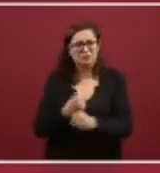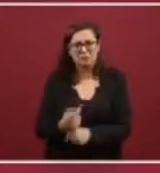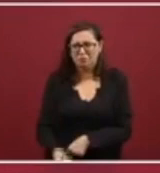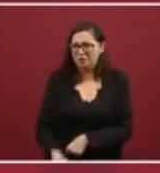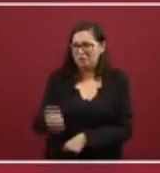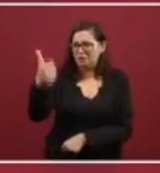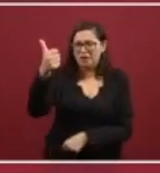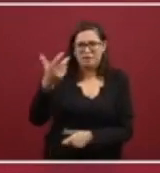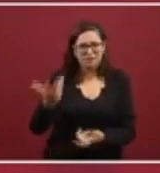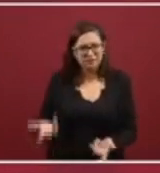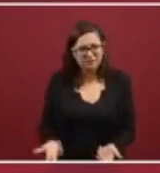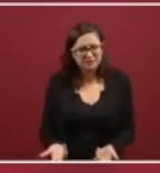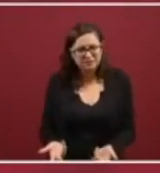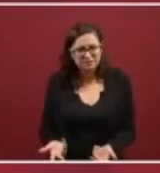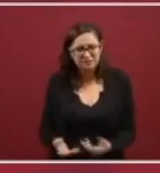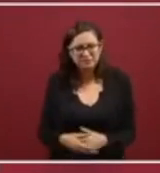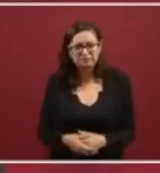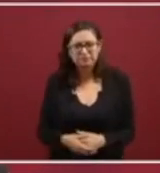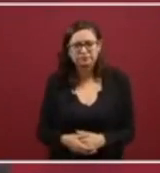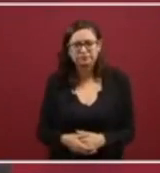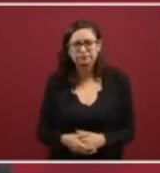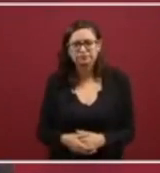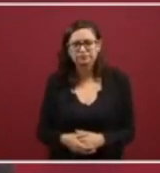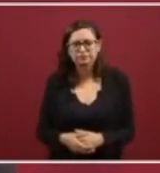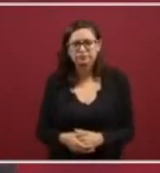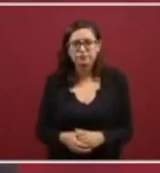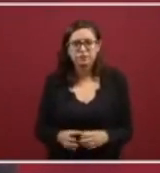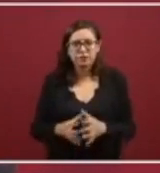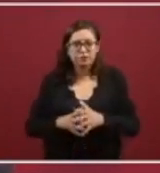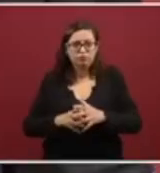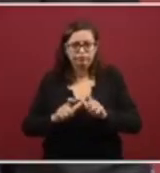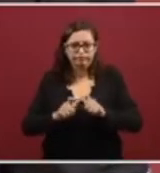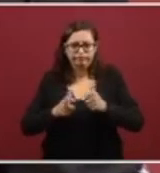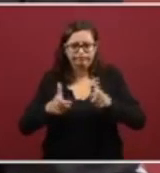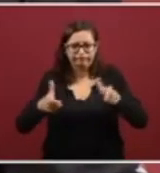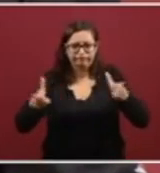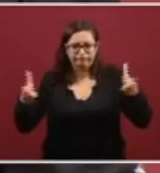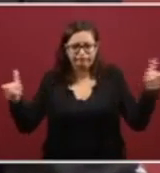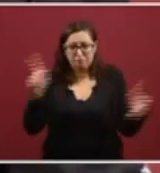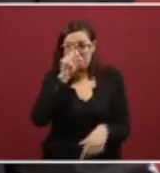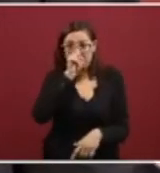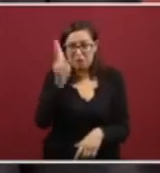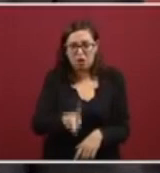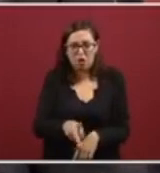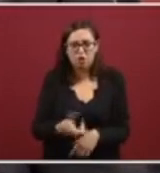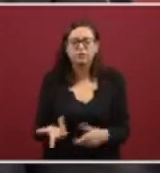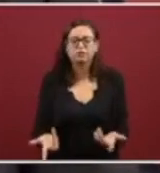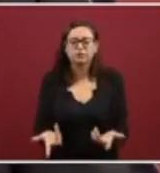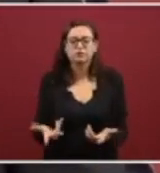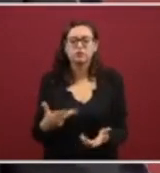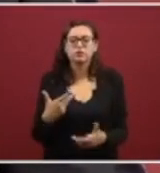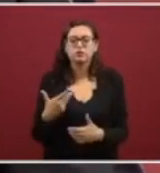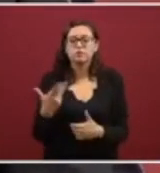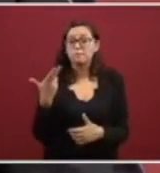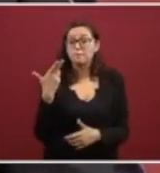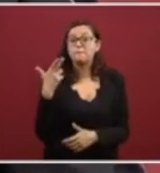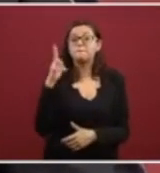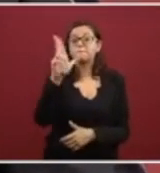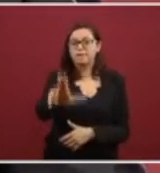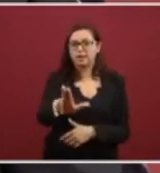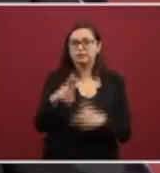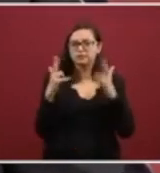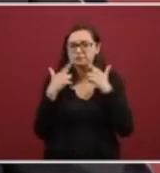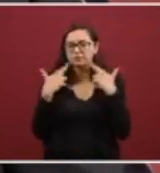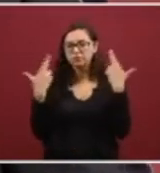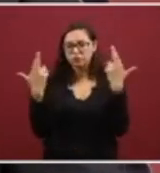jamás. Y estamos hablando de un porcentaje que crece, crece y crece. Entonces, esto va a ser el día martes, esta